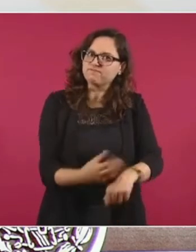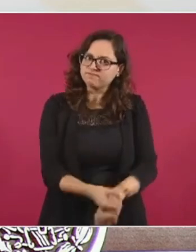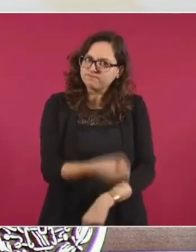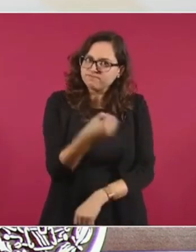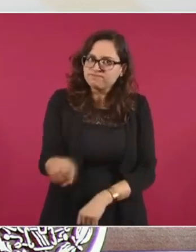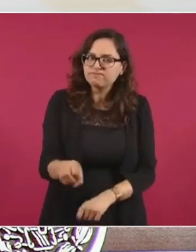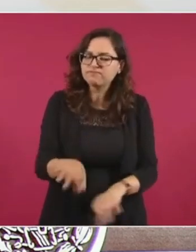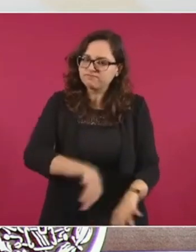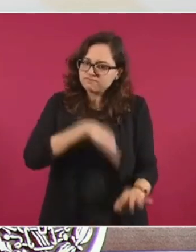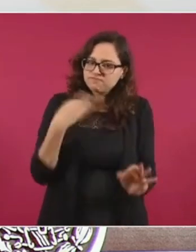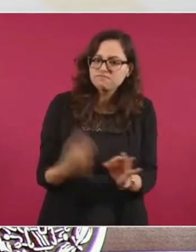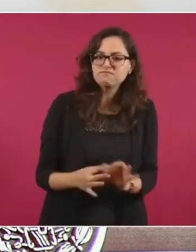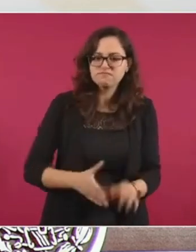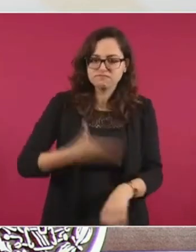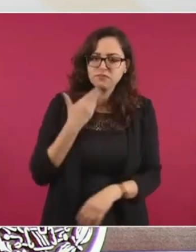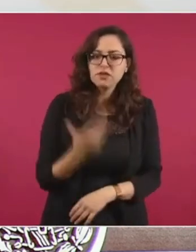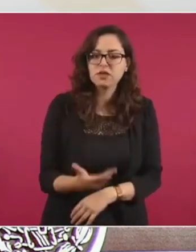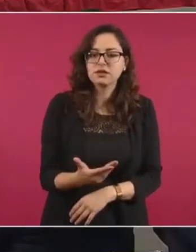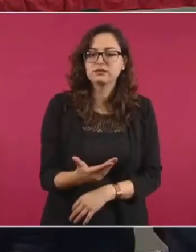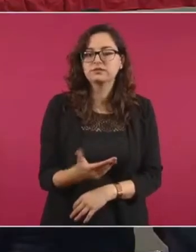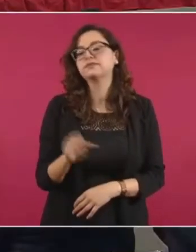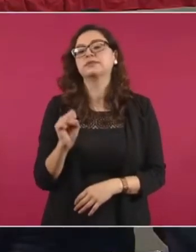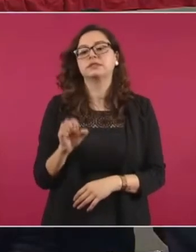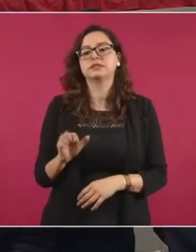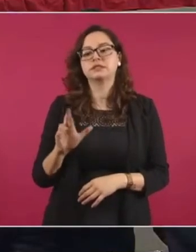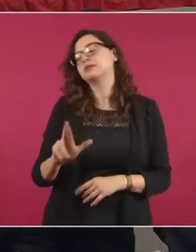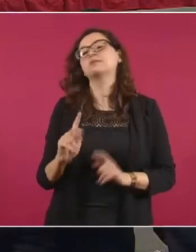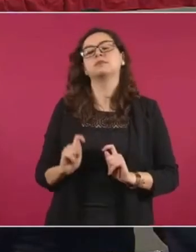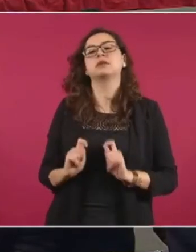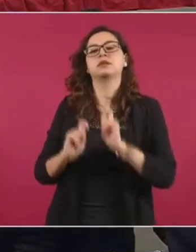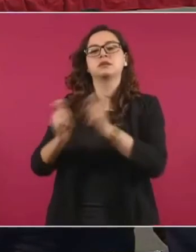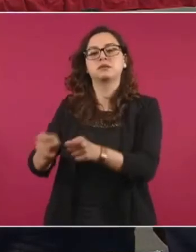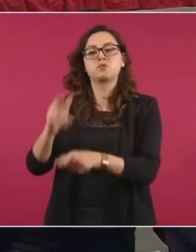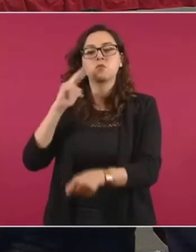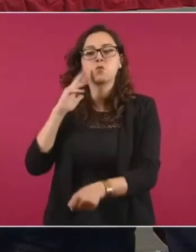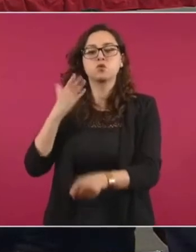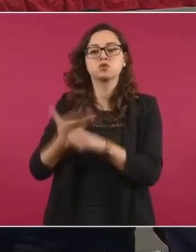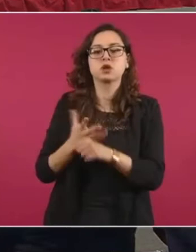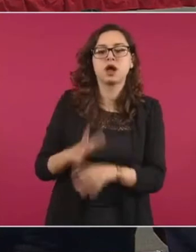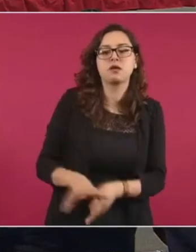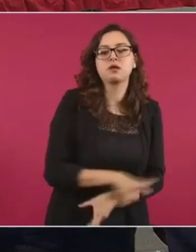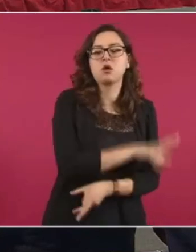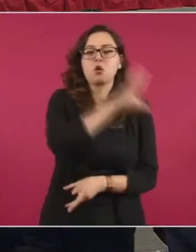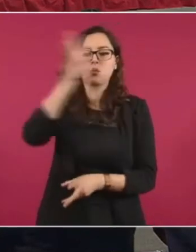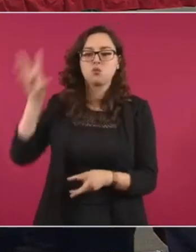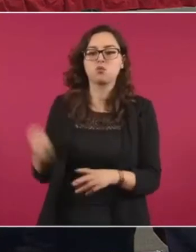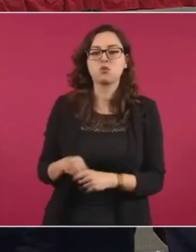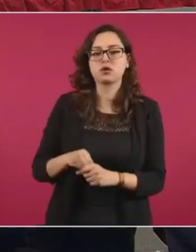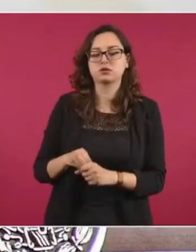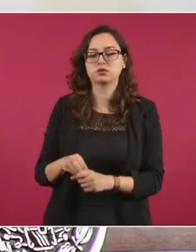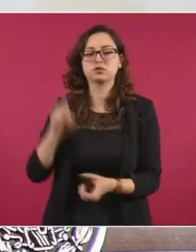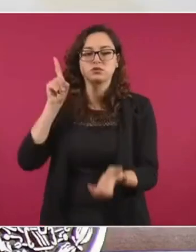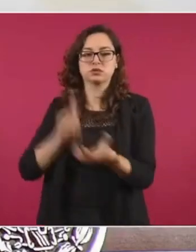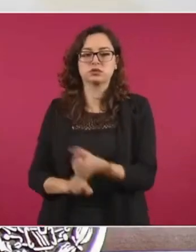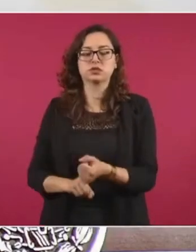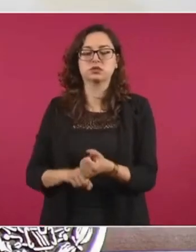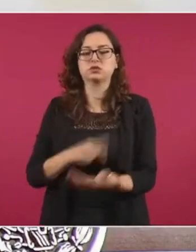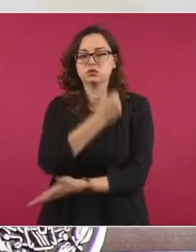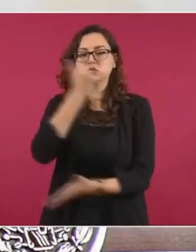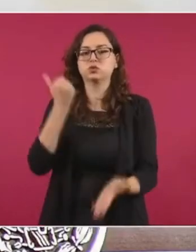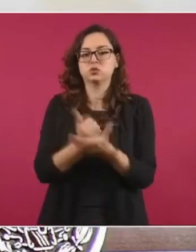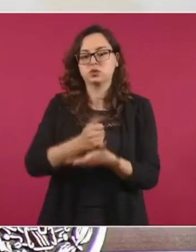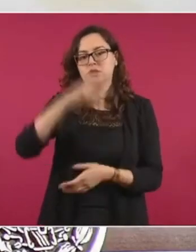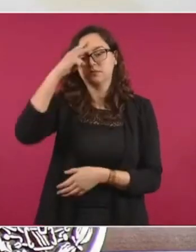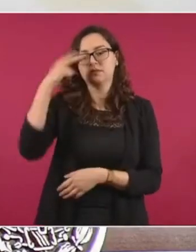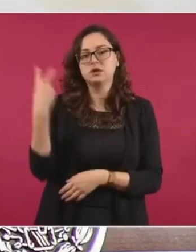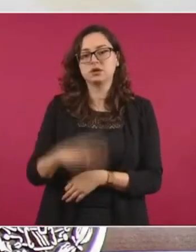A la Secretaría de Marina todas las facultades y todas las responsabilidades en el Aeropuerto Internacional de